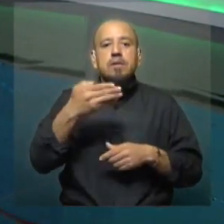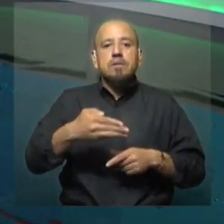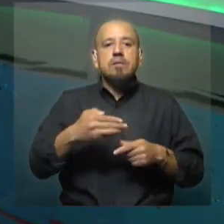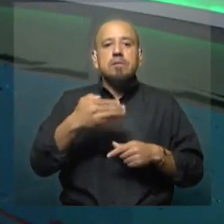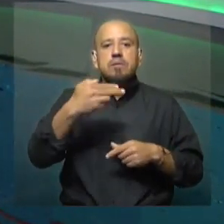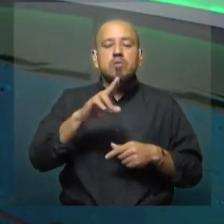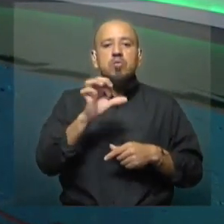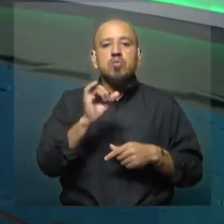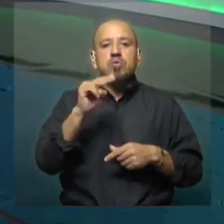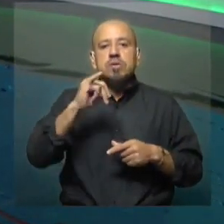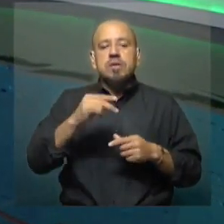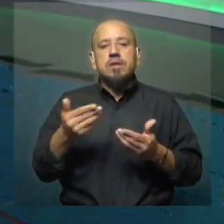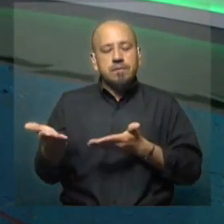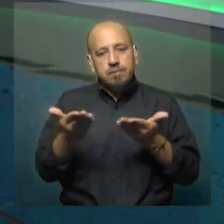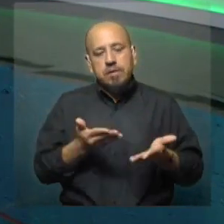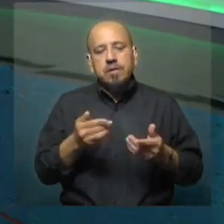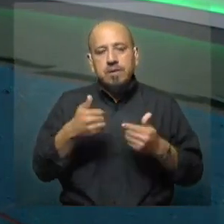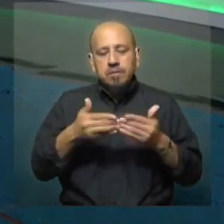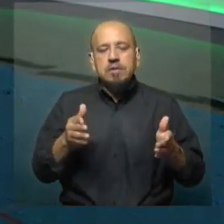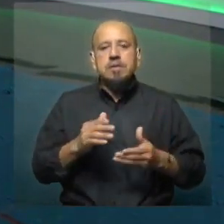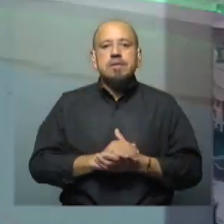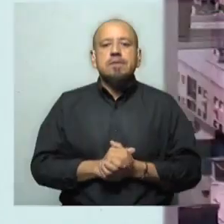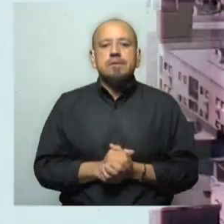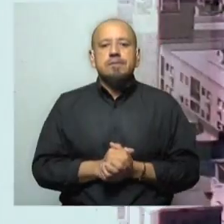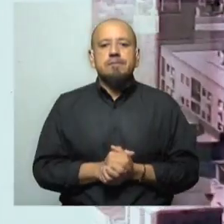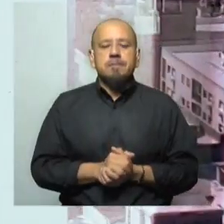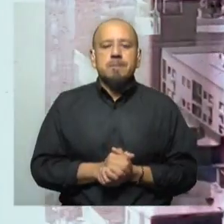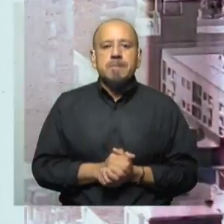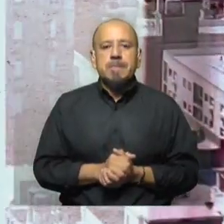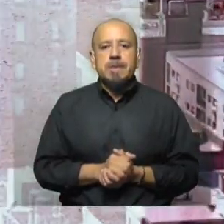con Néstor guzzini bienvenidas bienvenidos así comienza nuestro programa